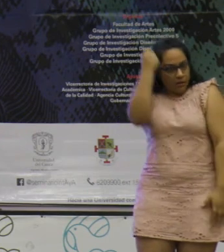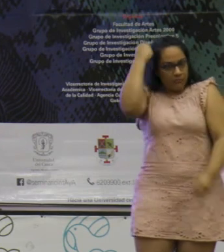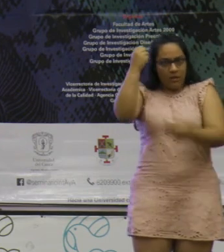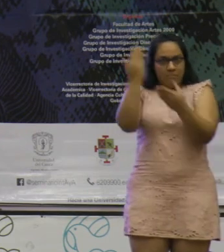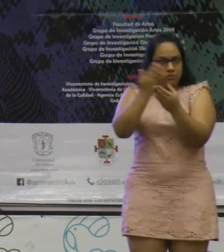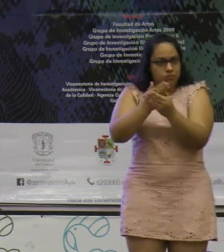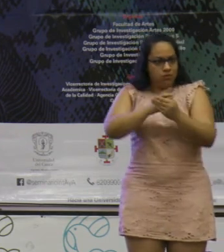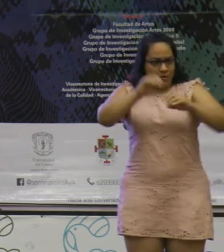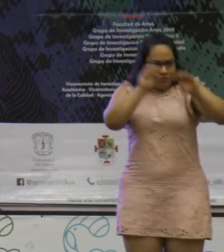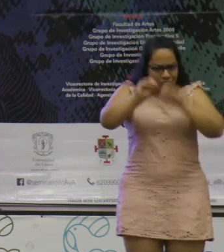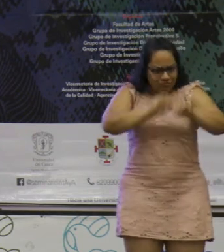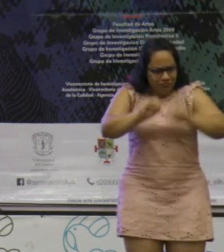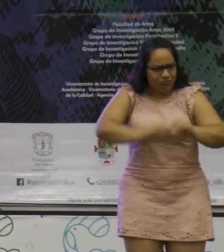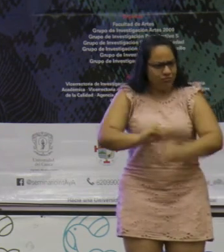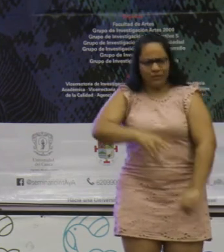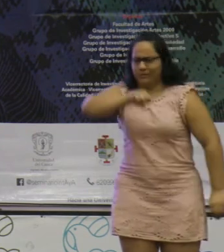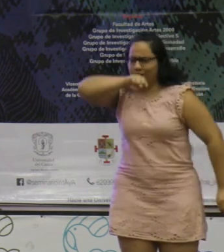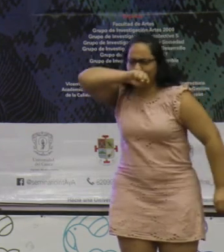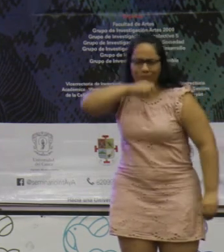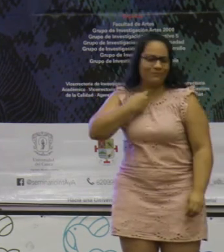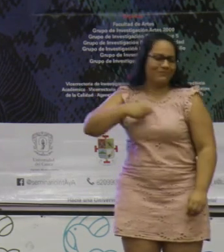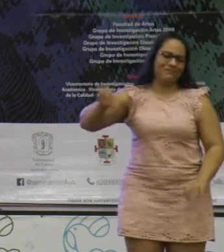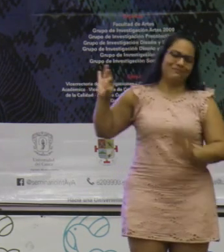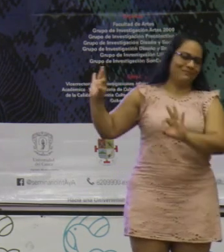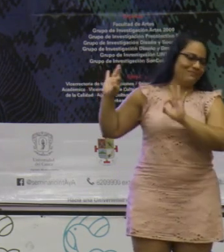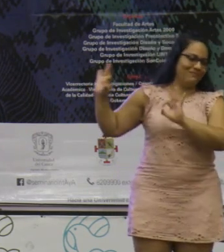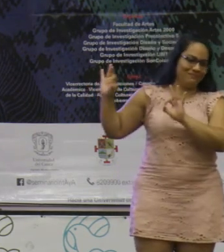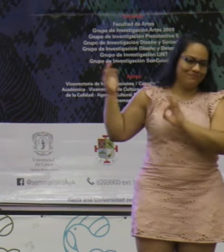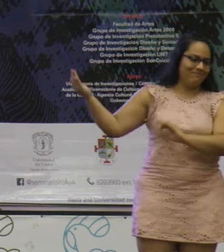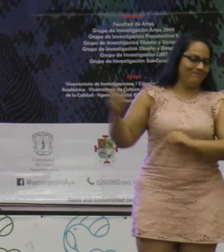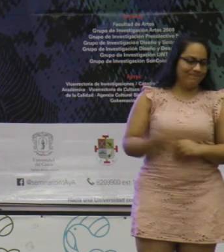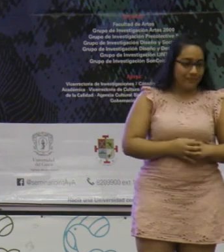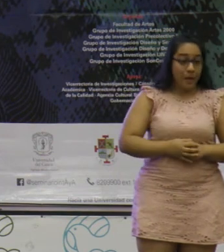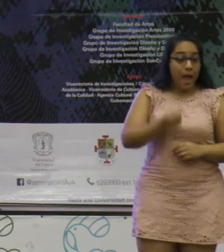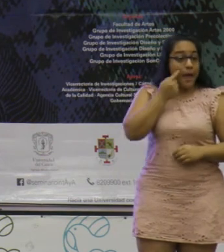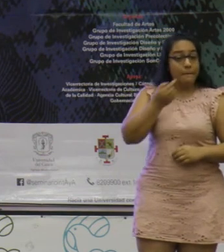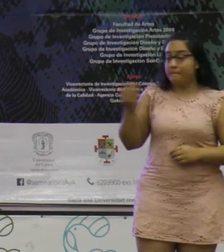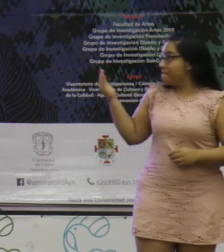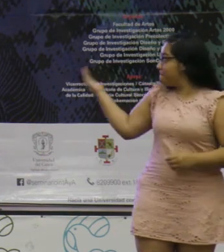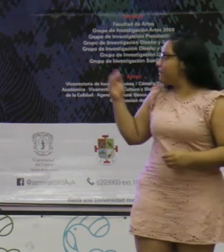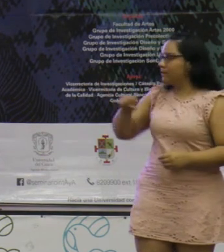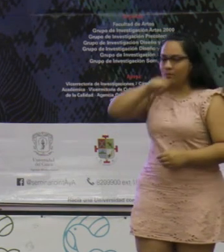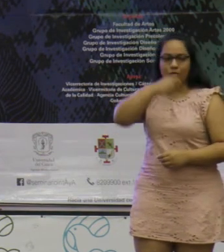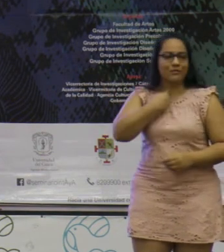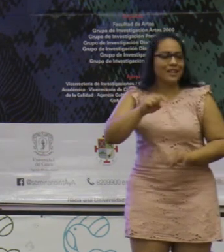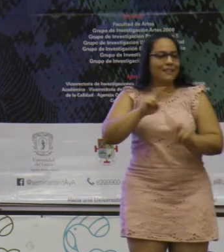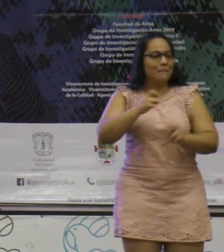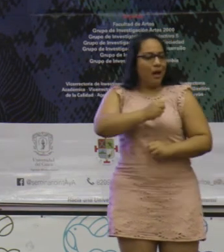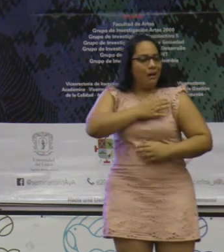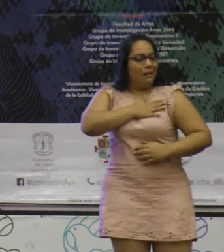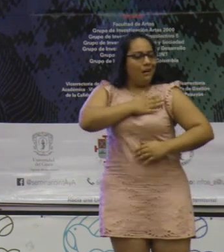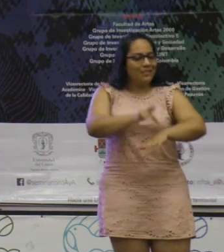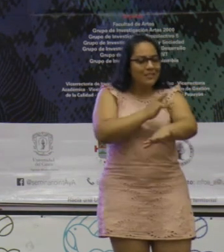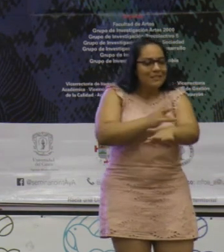increíbles en sus libros, o sea, es un gustazo revisarse esto, es un gustazo. Miren, por ejemplo, esto de acá que me encanta, el mundo de los sentimientos, el mundo